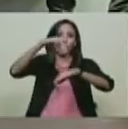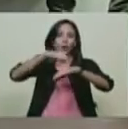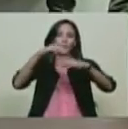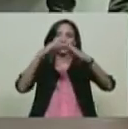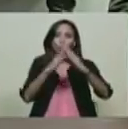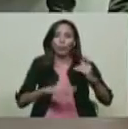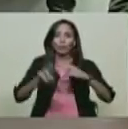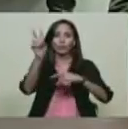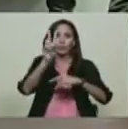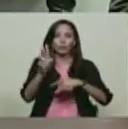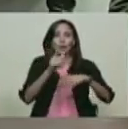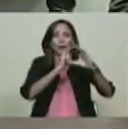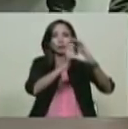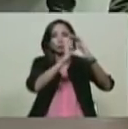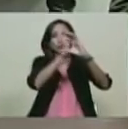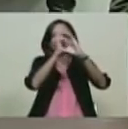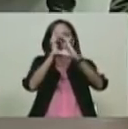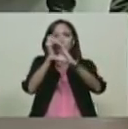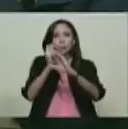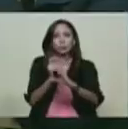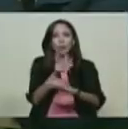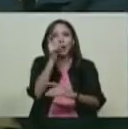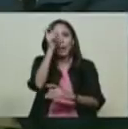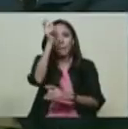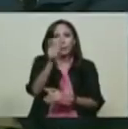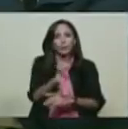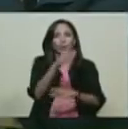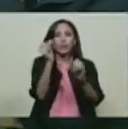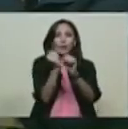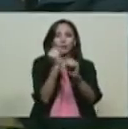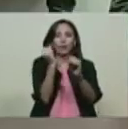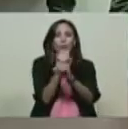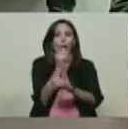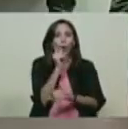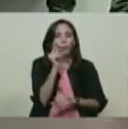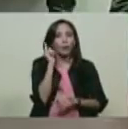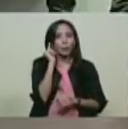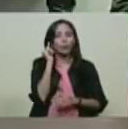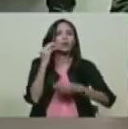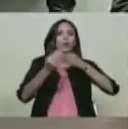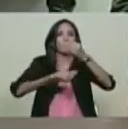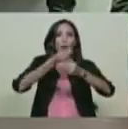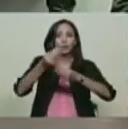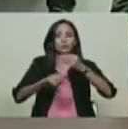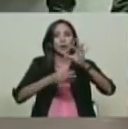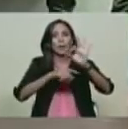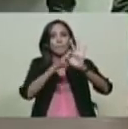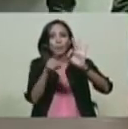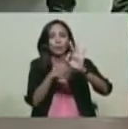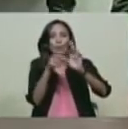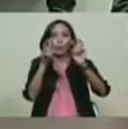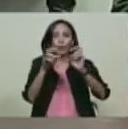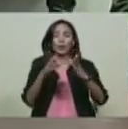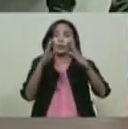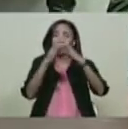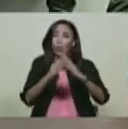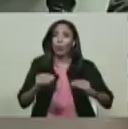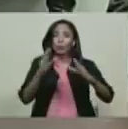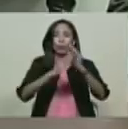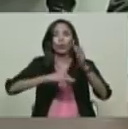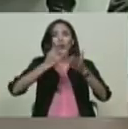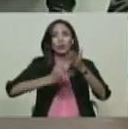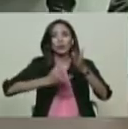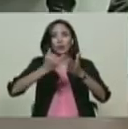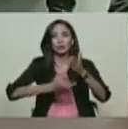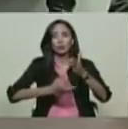los mineros de la criptomoneda, el petro, a nivel nacional, de todos los que se están inscribiendo